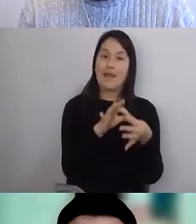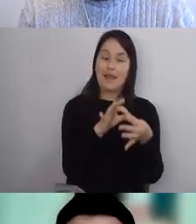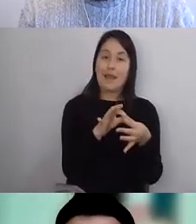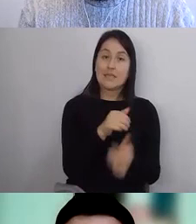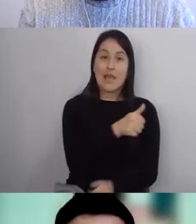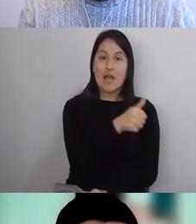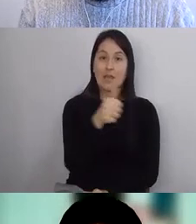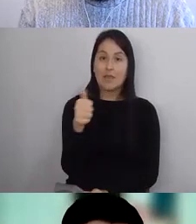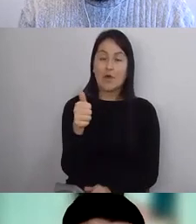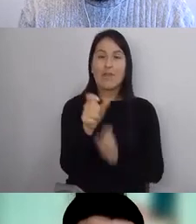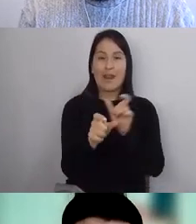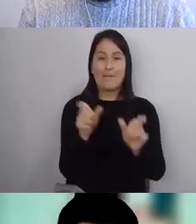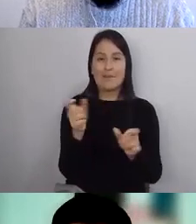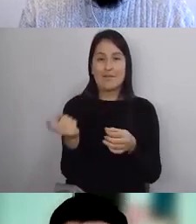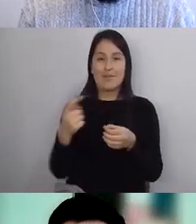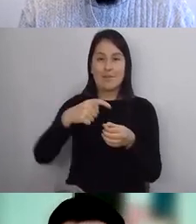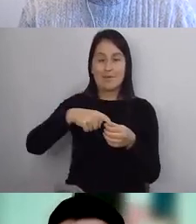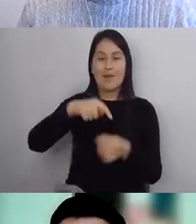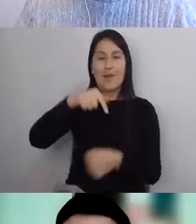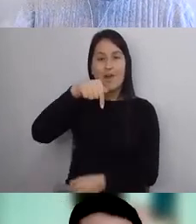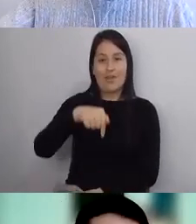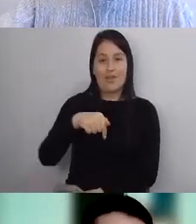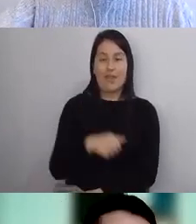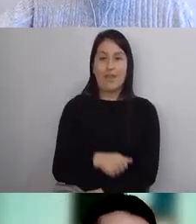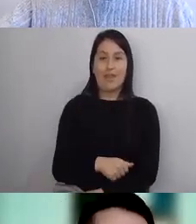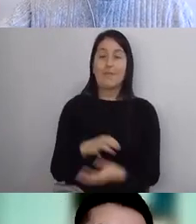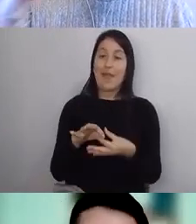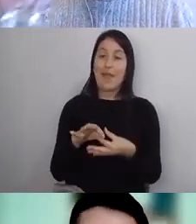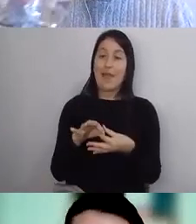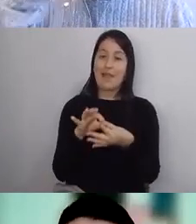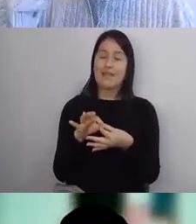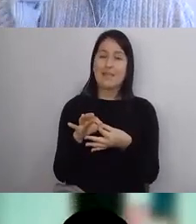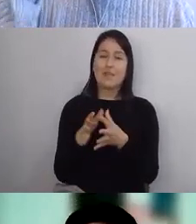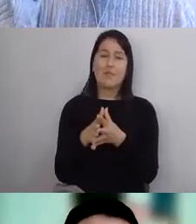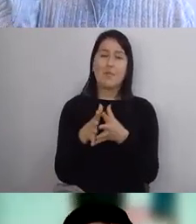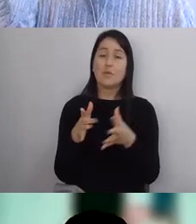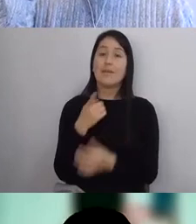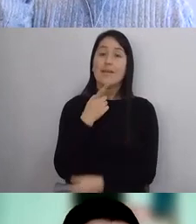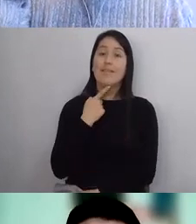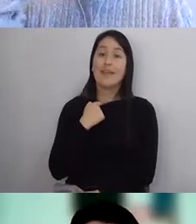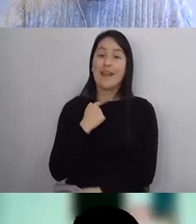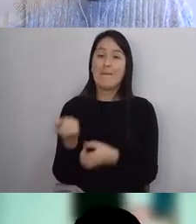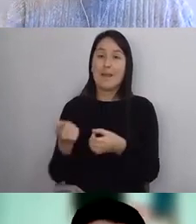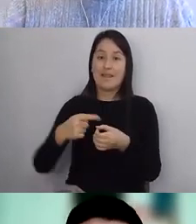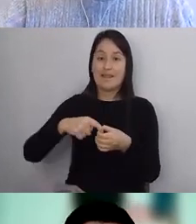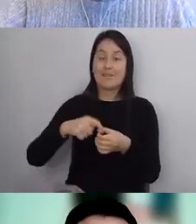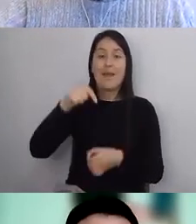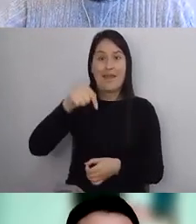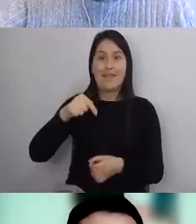las personas presentes el día de hoy. Agradeciendo enormemente su interés por participar de estos